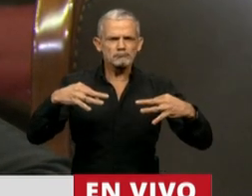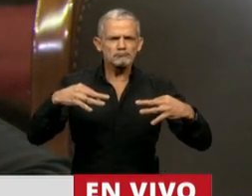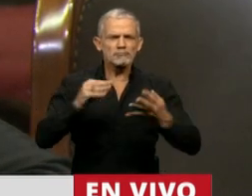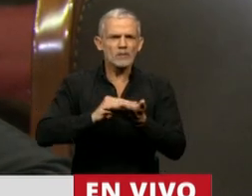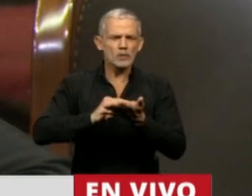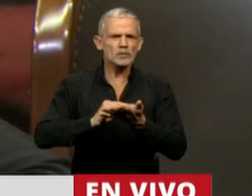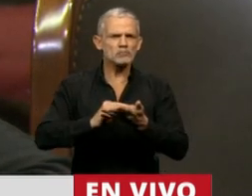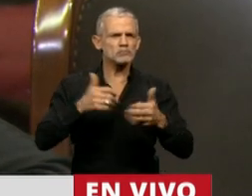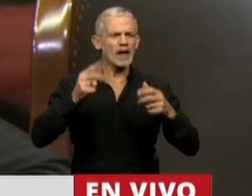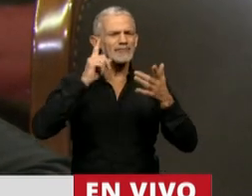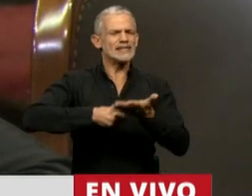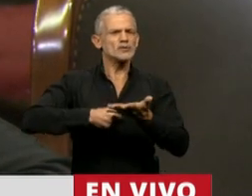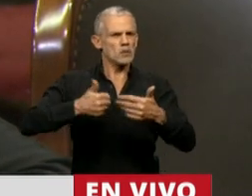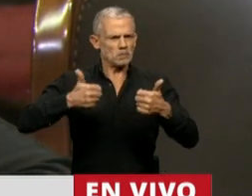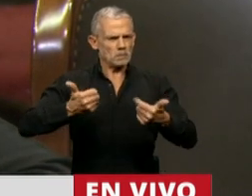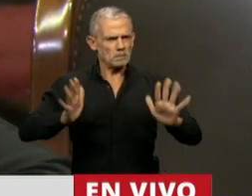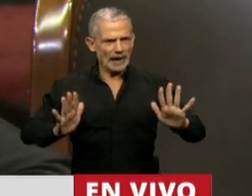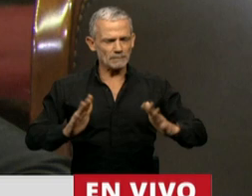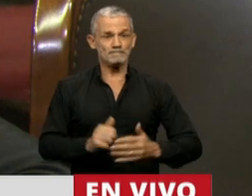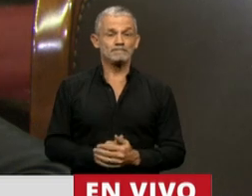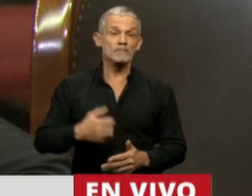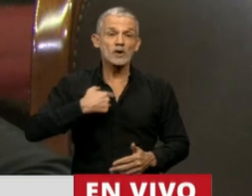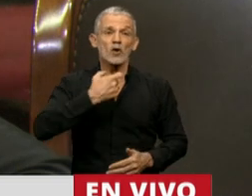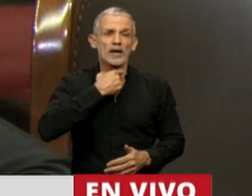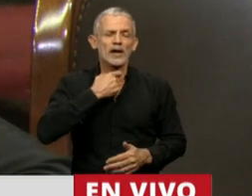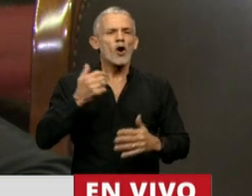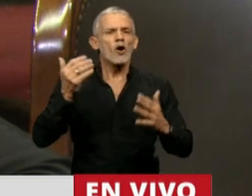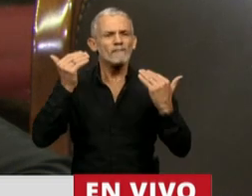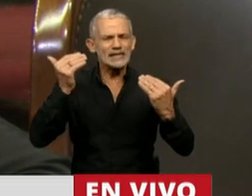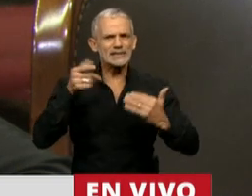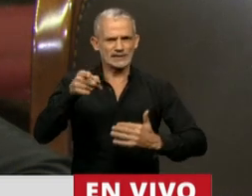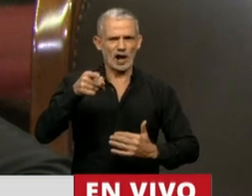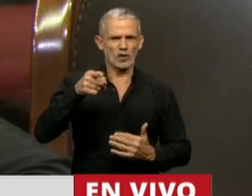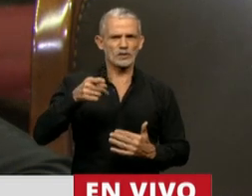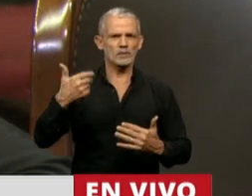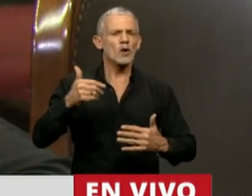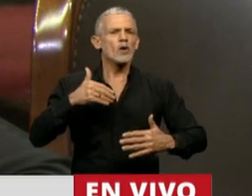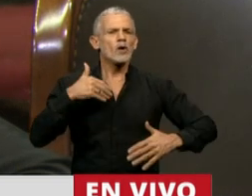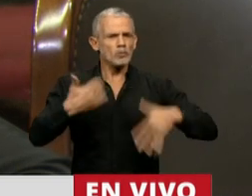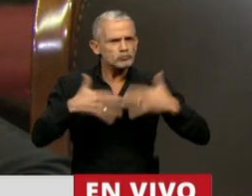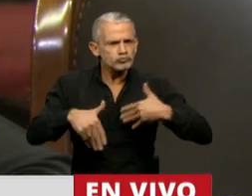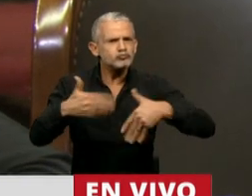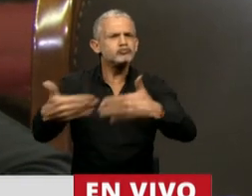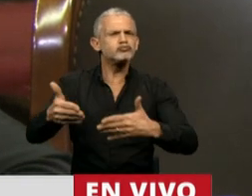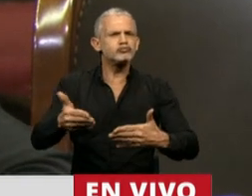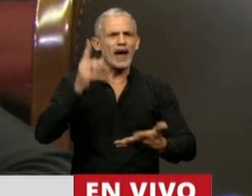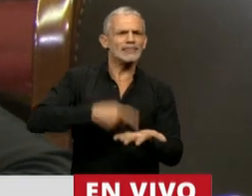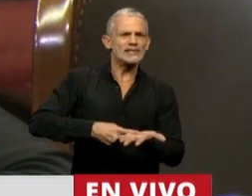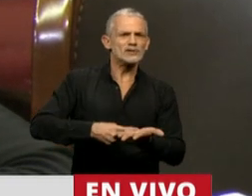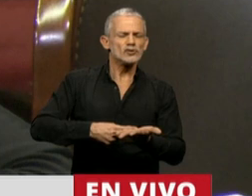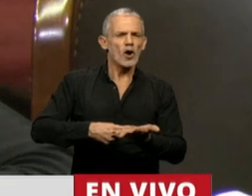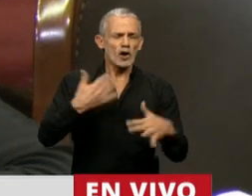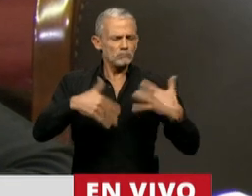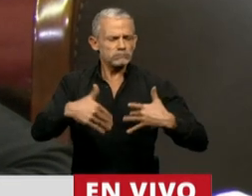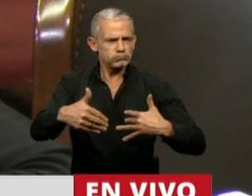la altura de las circunstancias quiero felicitarlo por la celeridad que tuvo en tomar esta